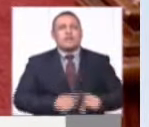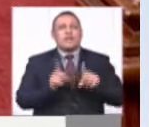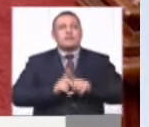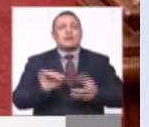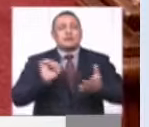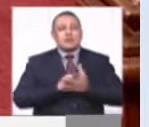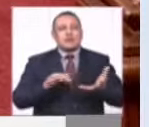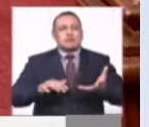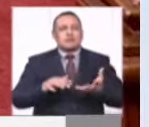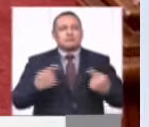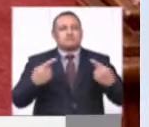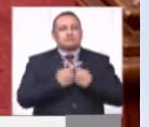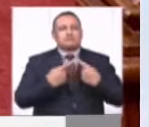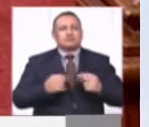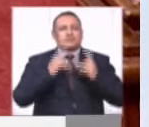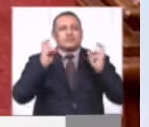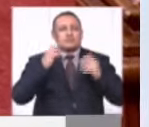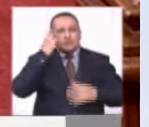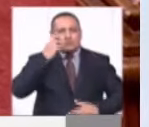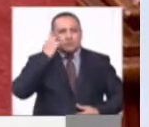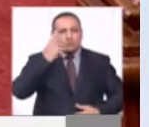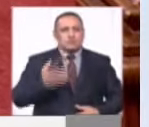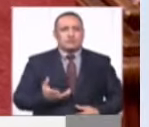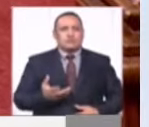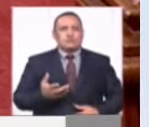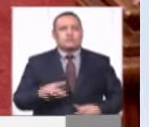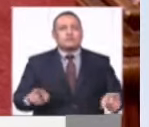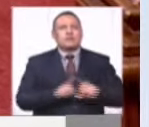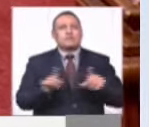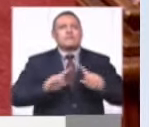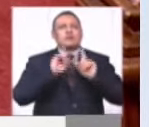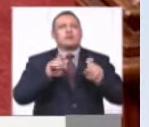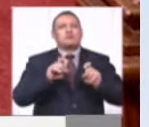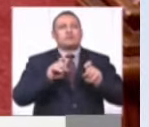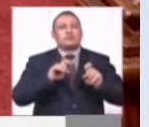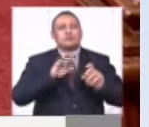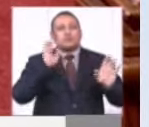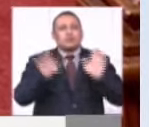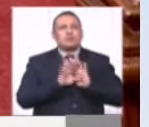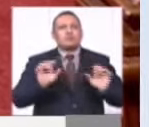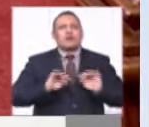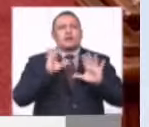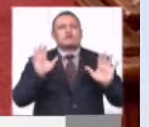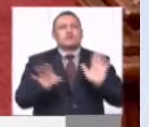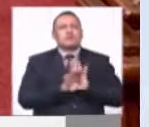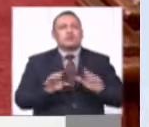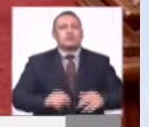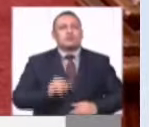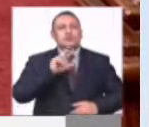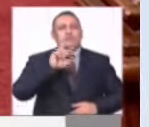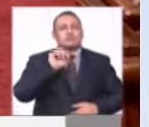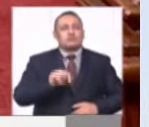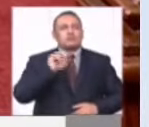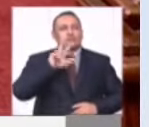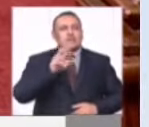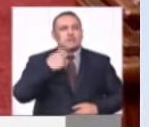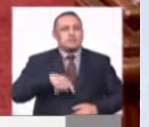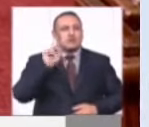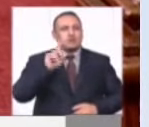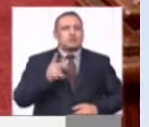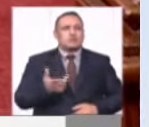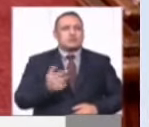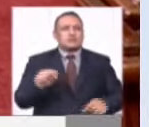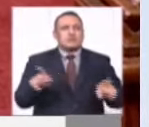se discrepe políticamente. Pregunto, ¿acaso los 3.3